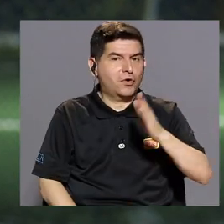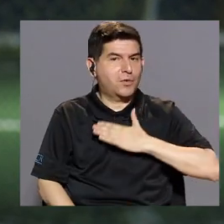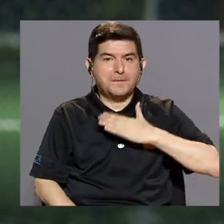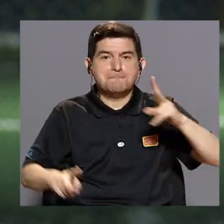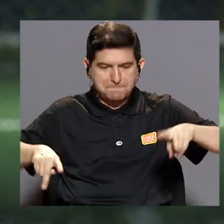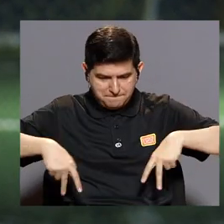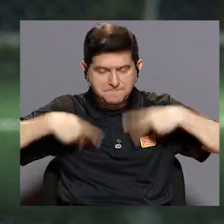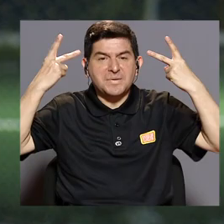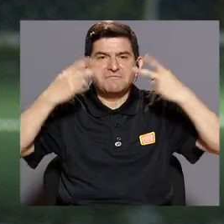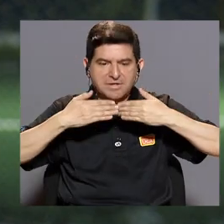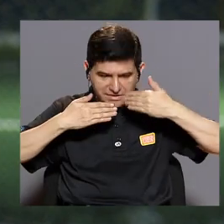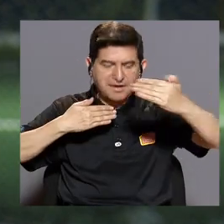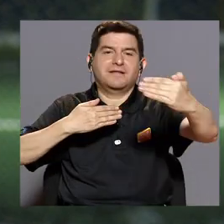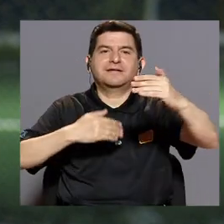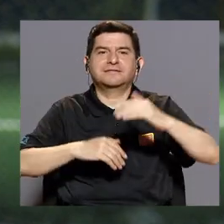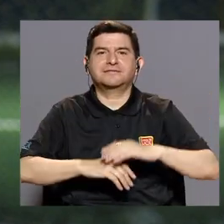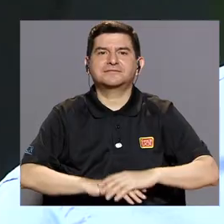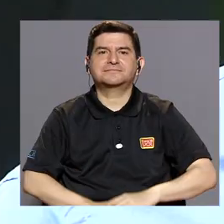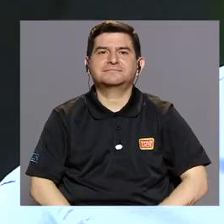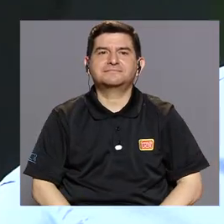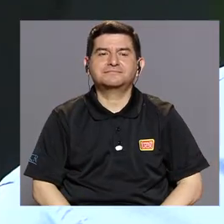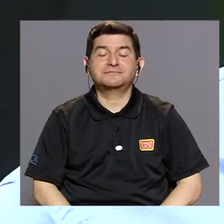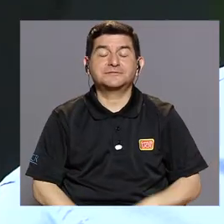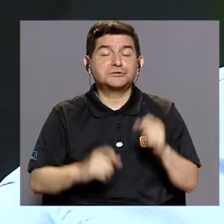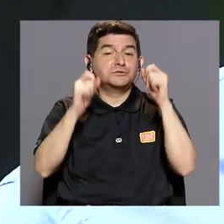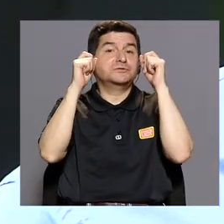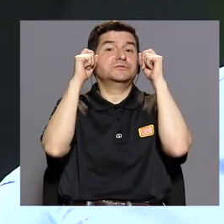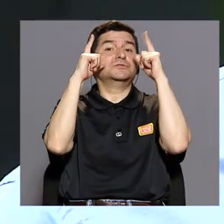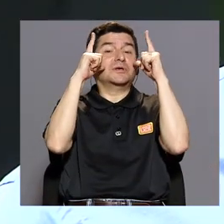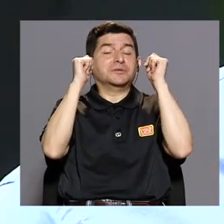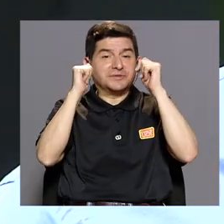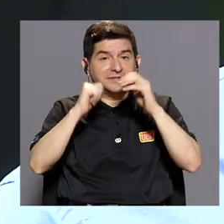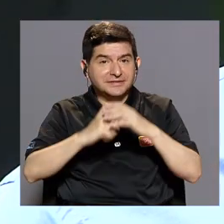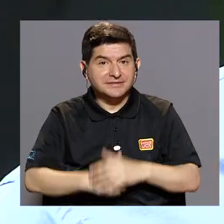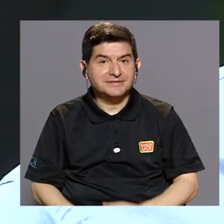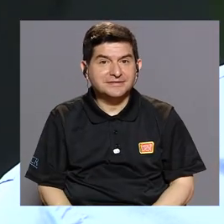¿verdad? A partir de ese momento. Qué impresionante, ¿verdad?